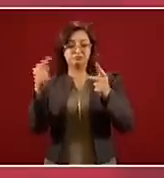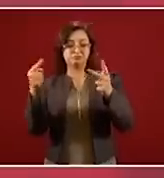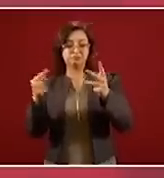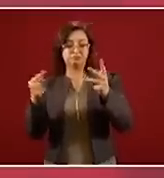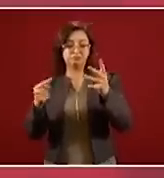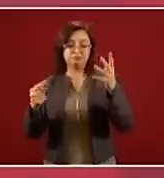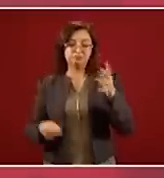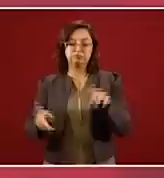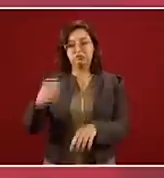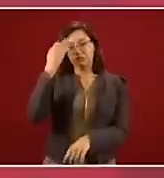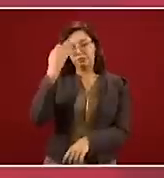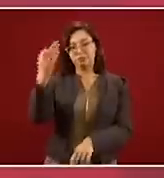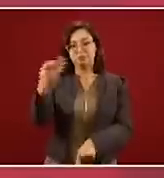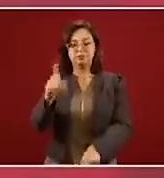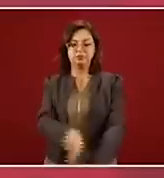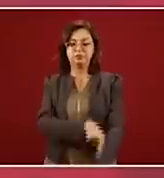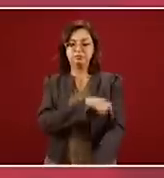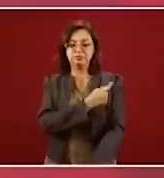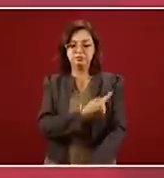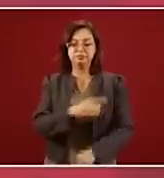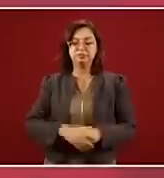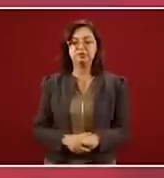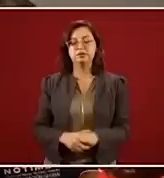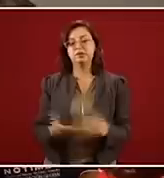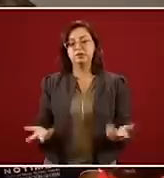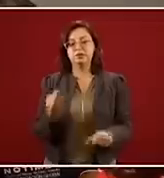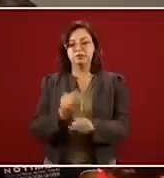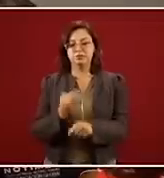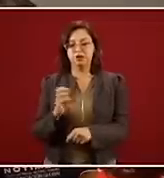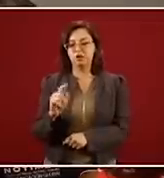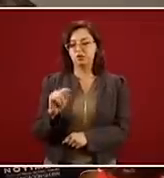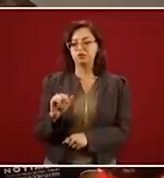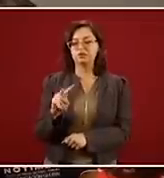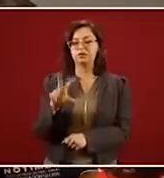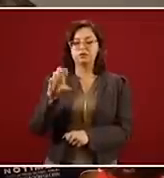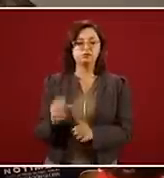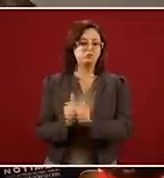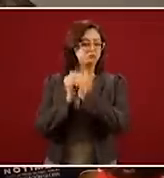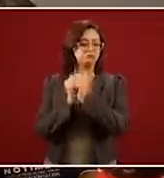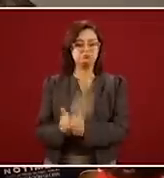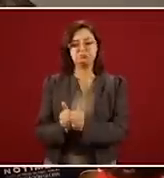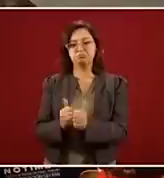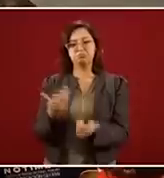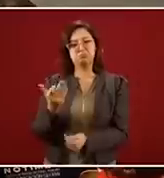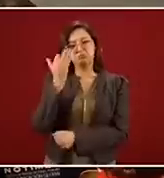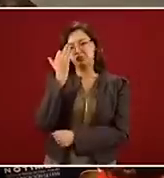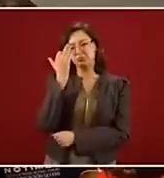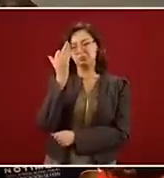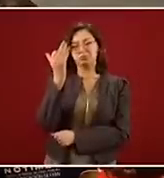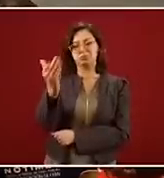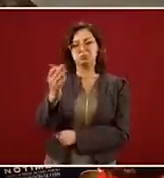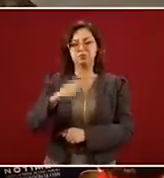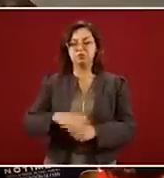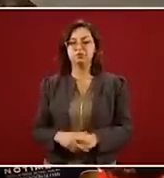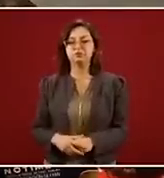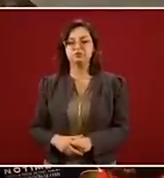acumulando y Octavio pues viene preparado para estar aquí con ustedes todo el tiempo que sea necesario.